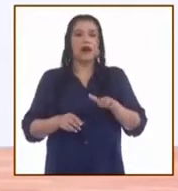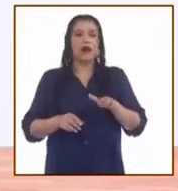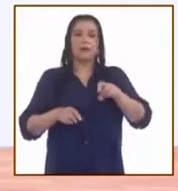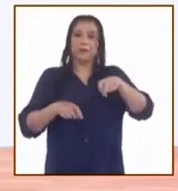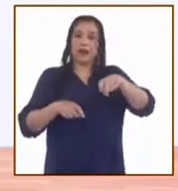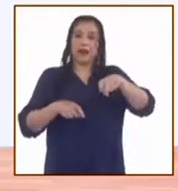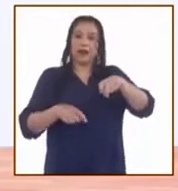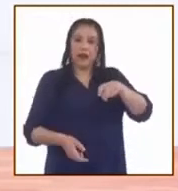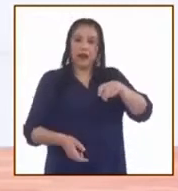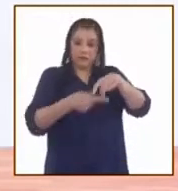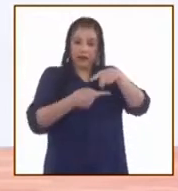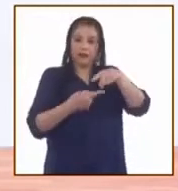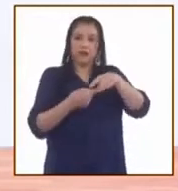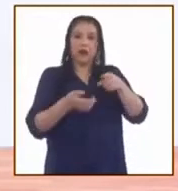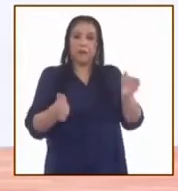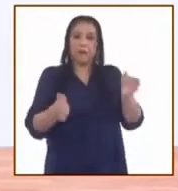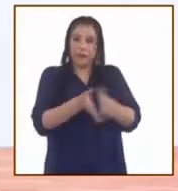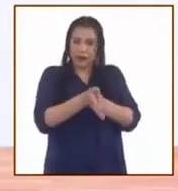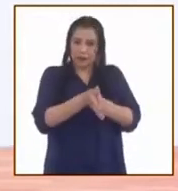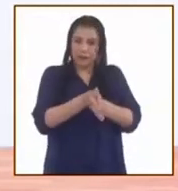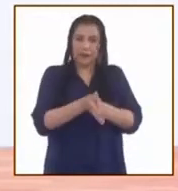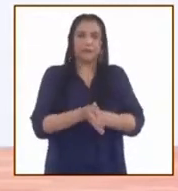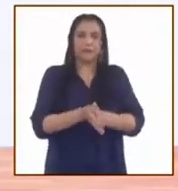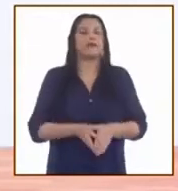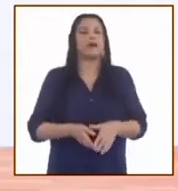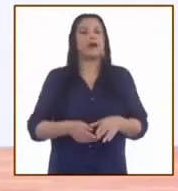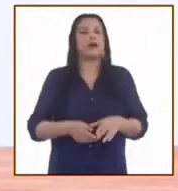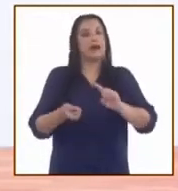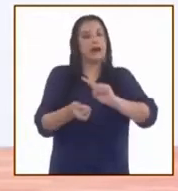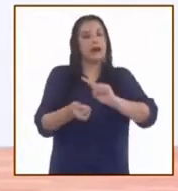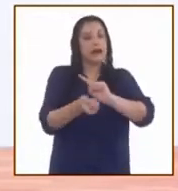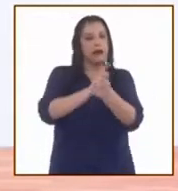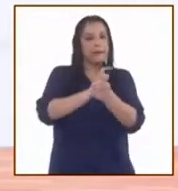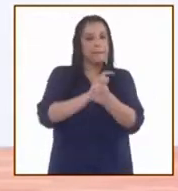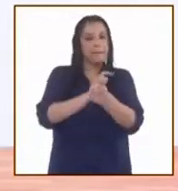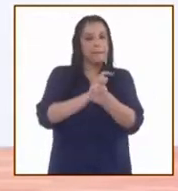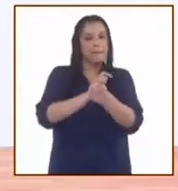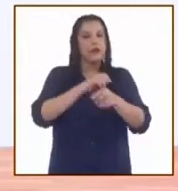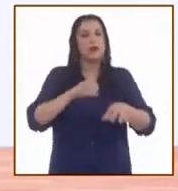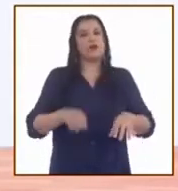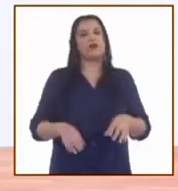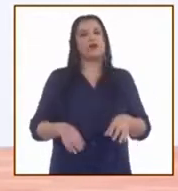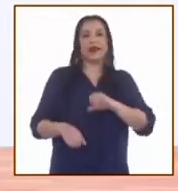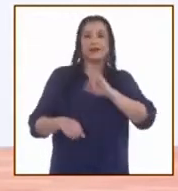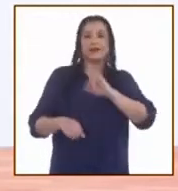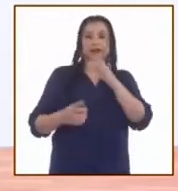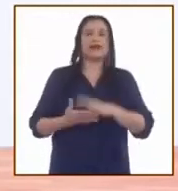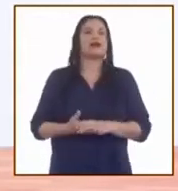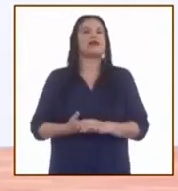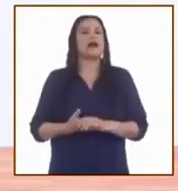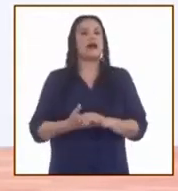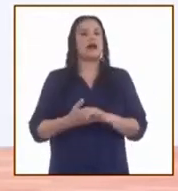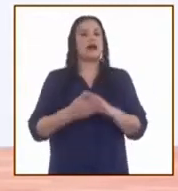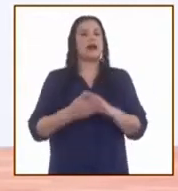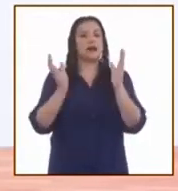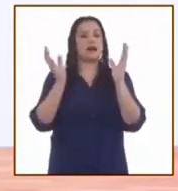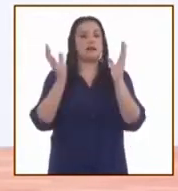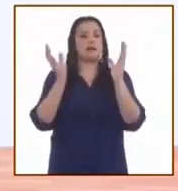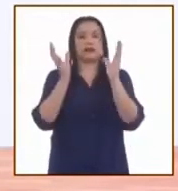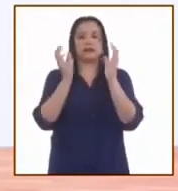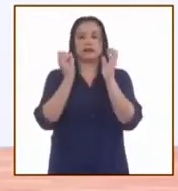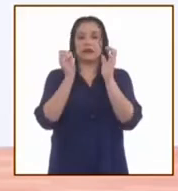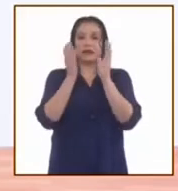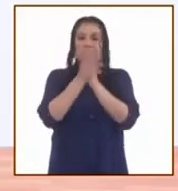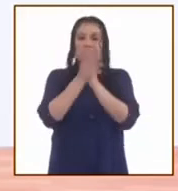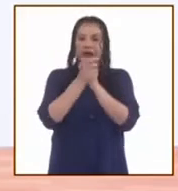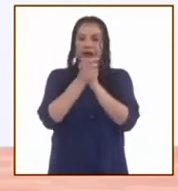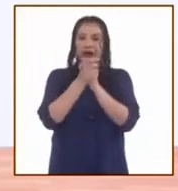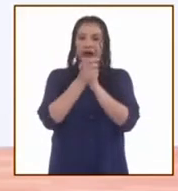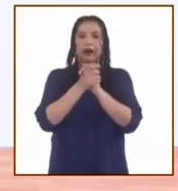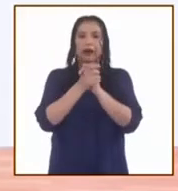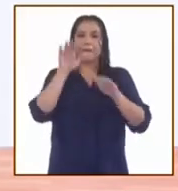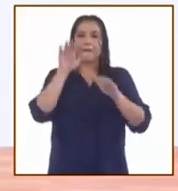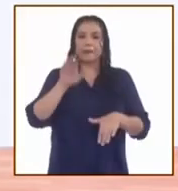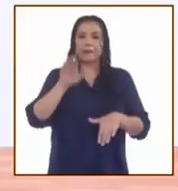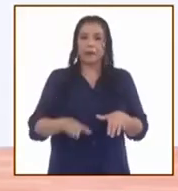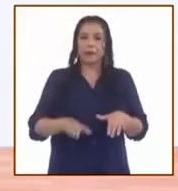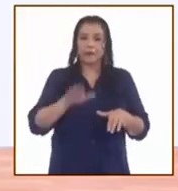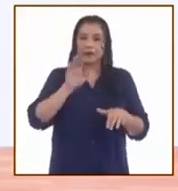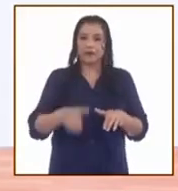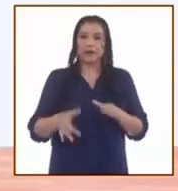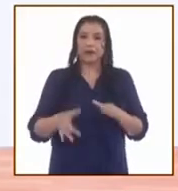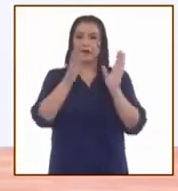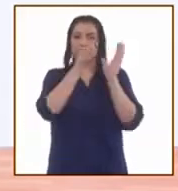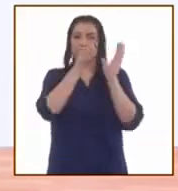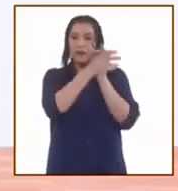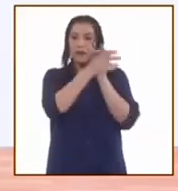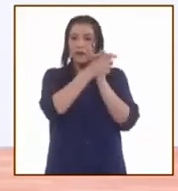pierna derecha. Cambio, pierna izquierda. Y ahora voy a hacer una palma cerrada, 2 pisadas,